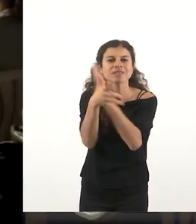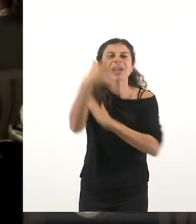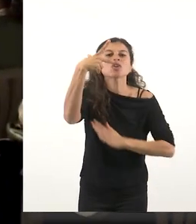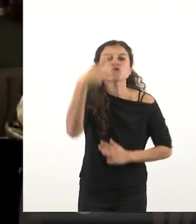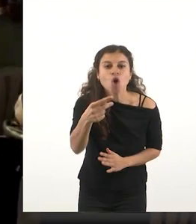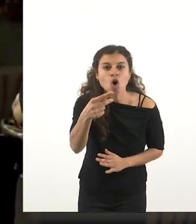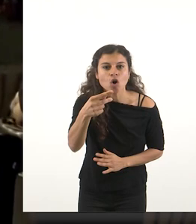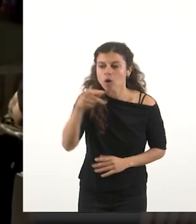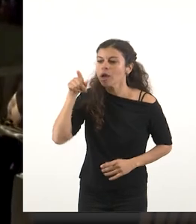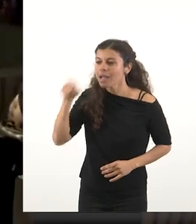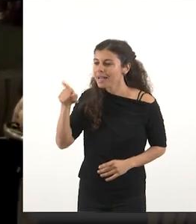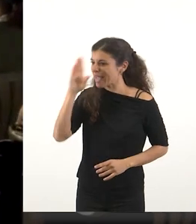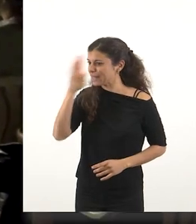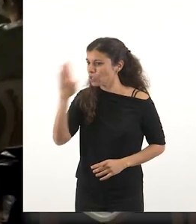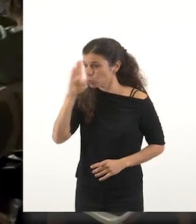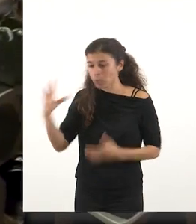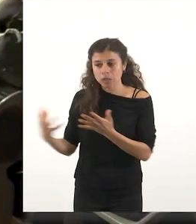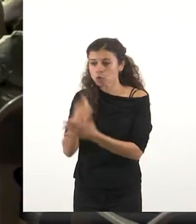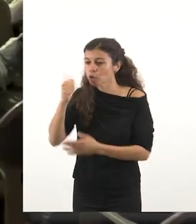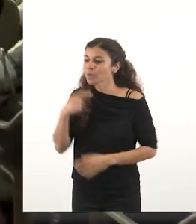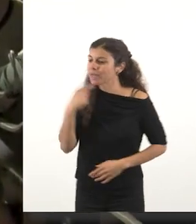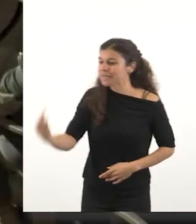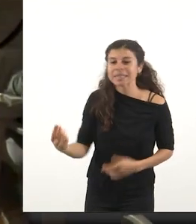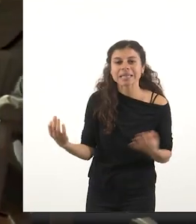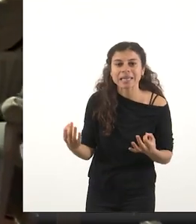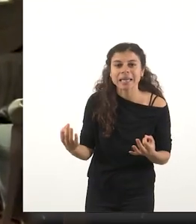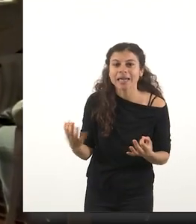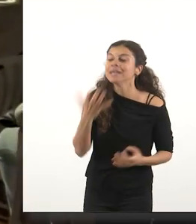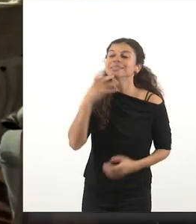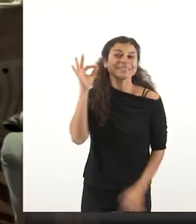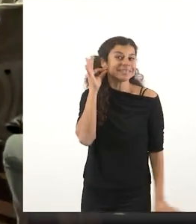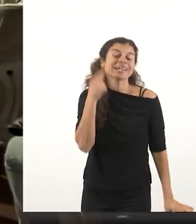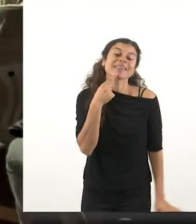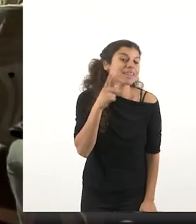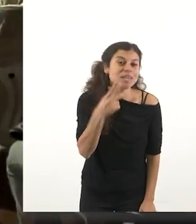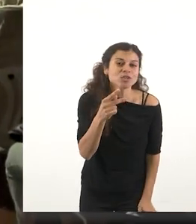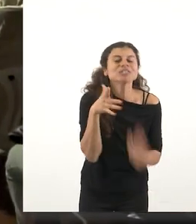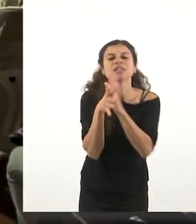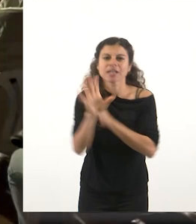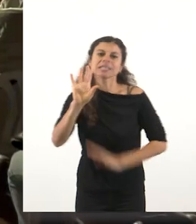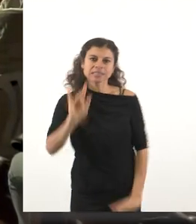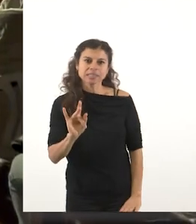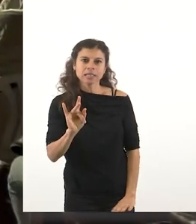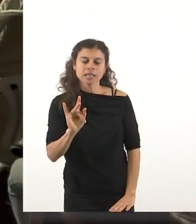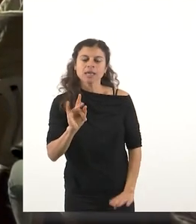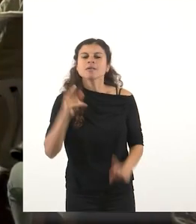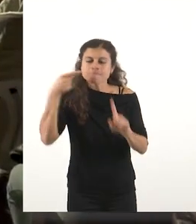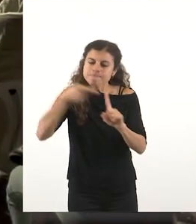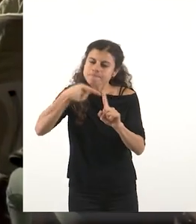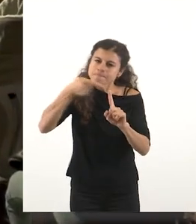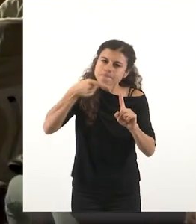tíos heterosexuales, le siguen diciendo hoy por hoy que si una tía decimos que no, en el fondo es que sí. Y que hay que